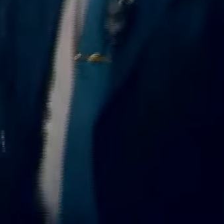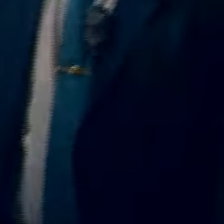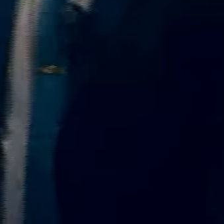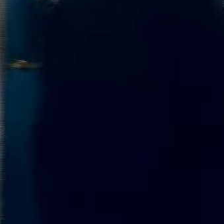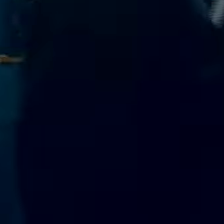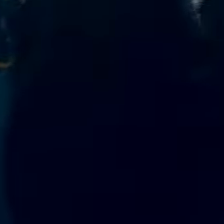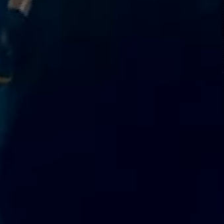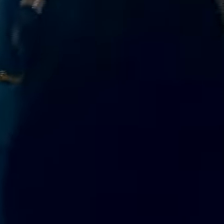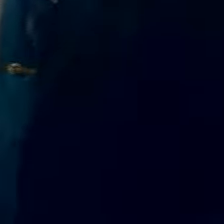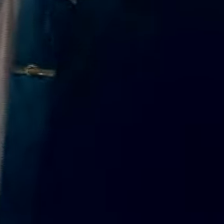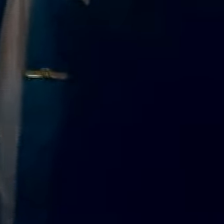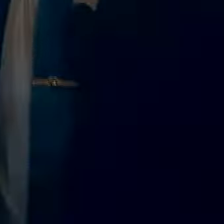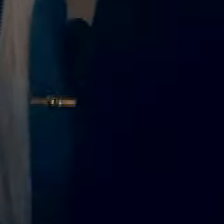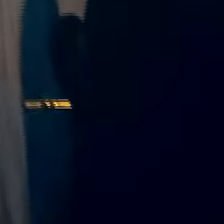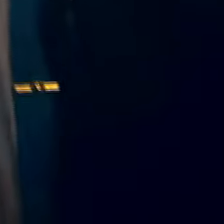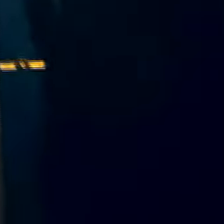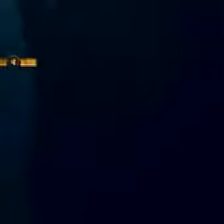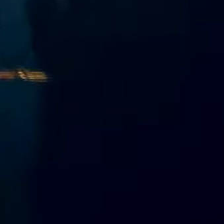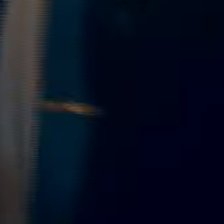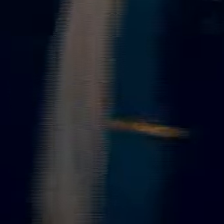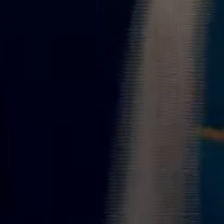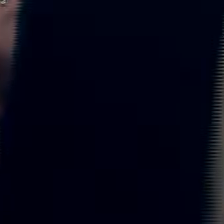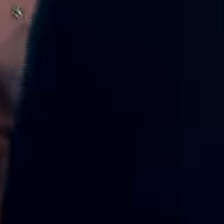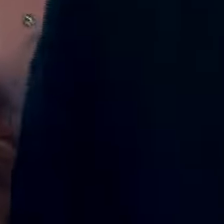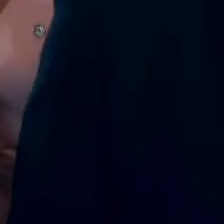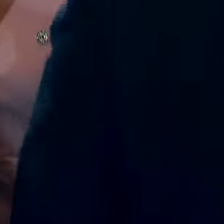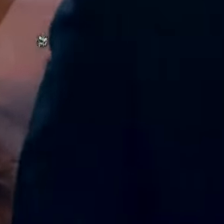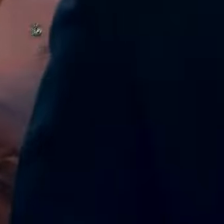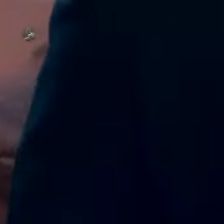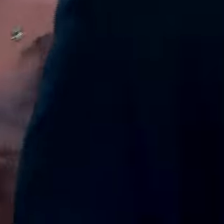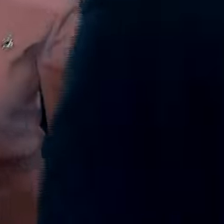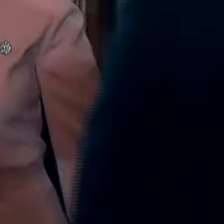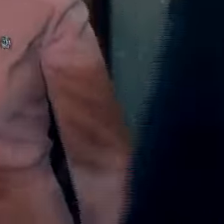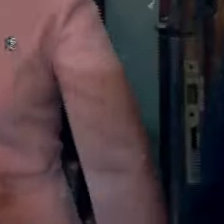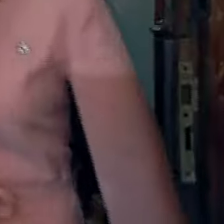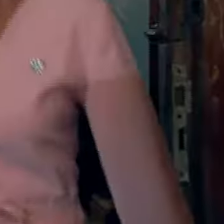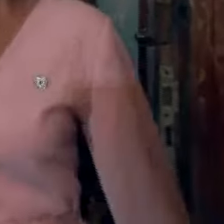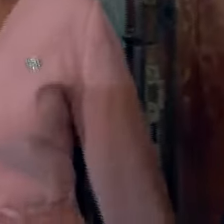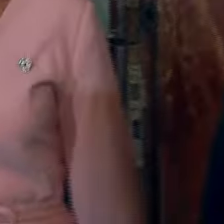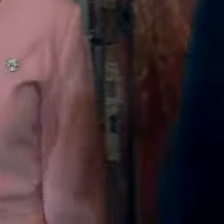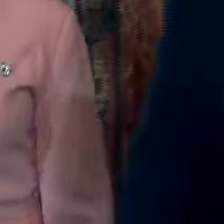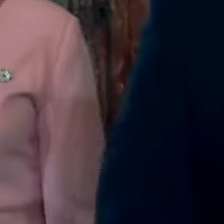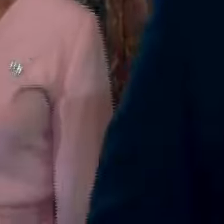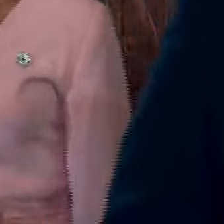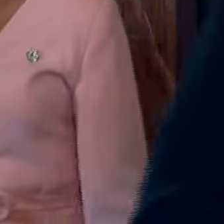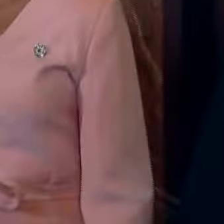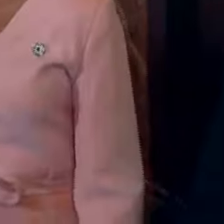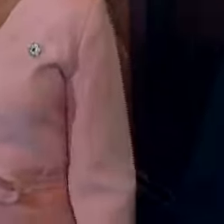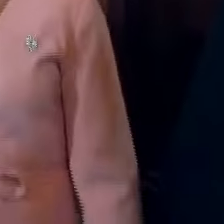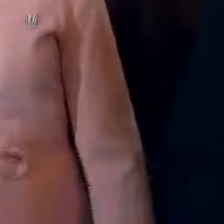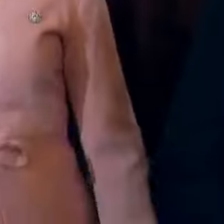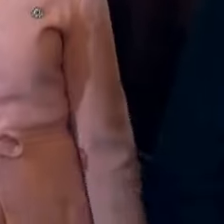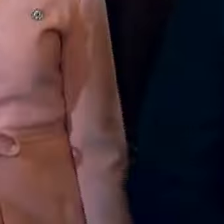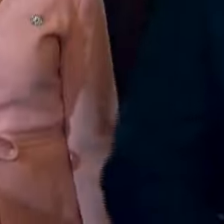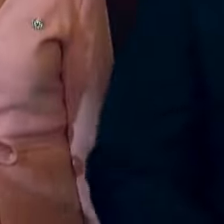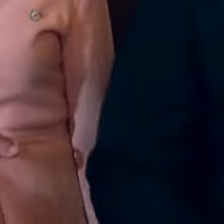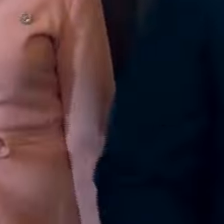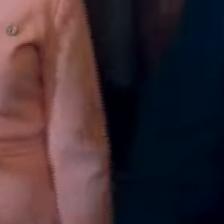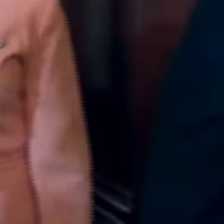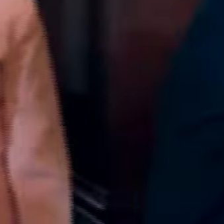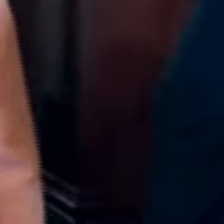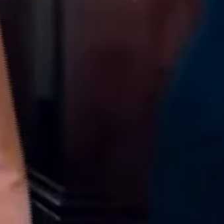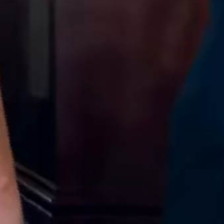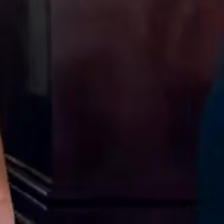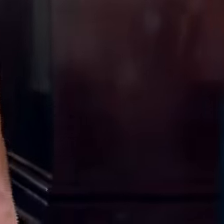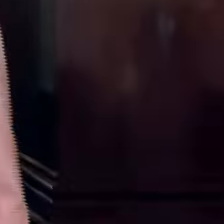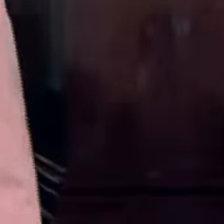El señor presidente de la Nación, doctor Javier Milei, recibe el saludo protocolar